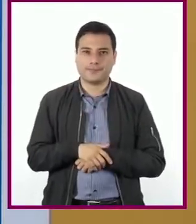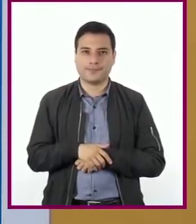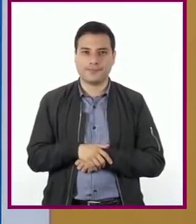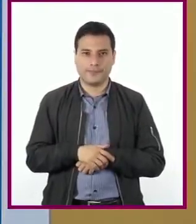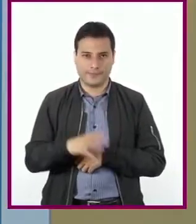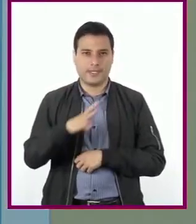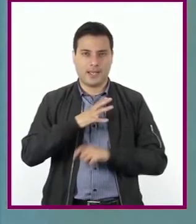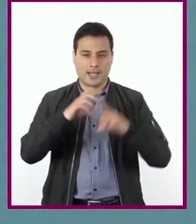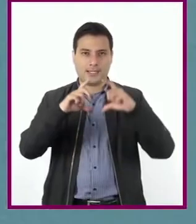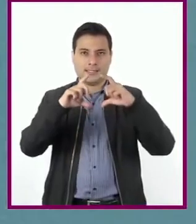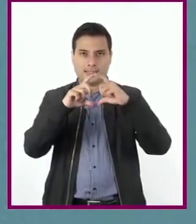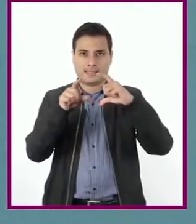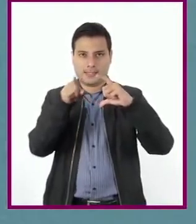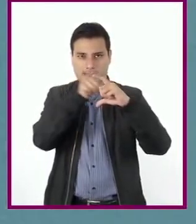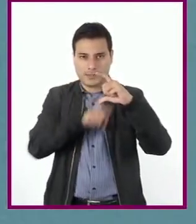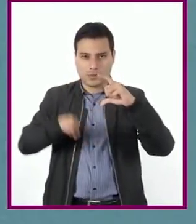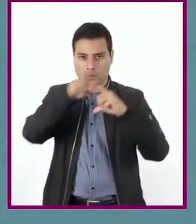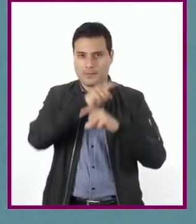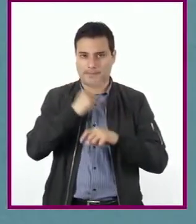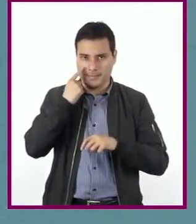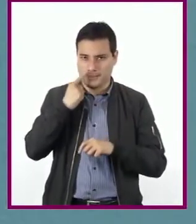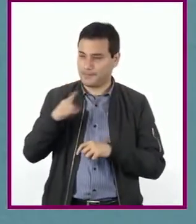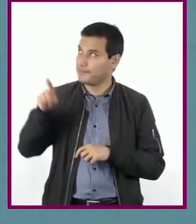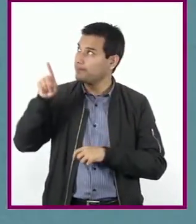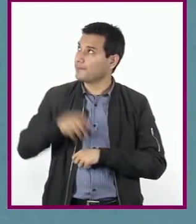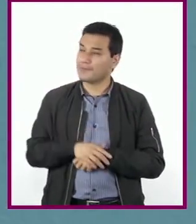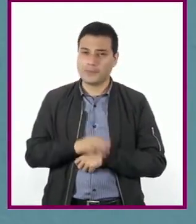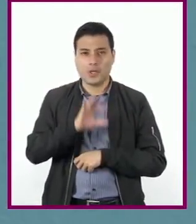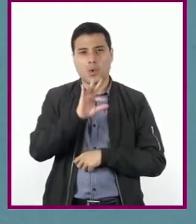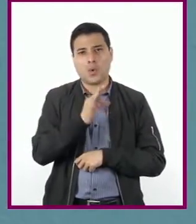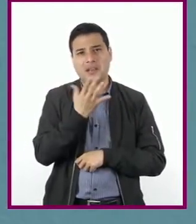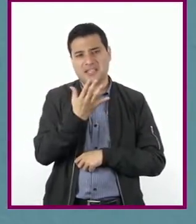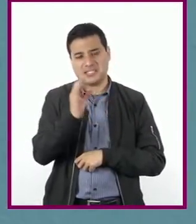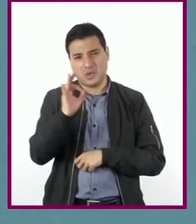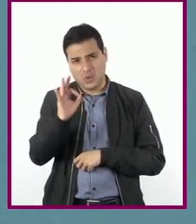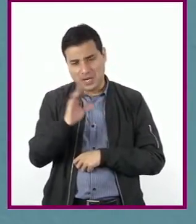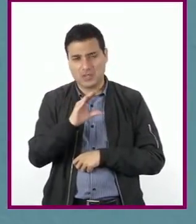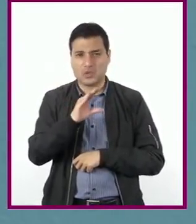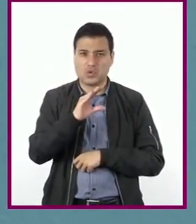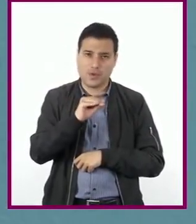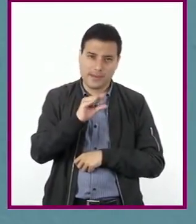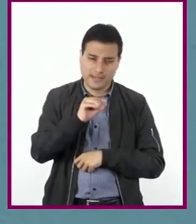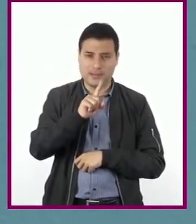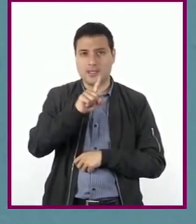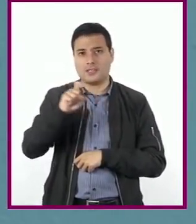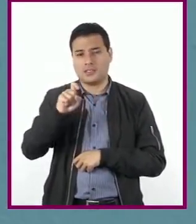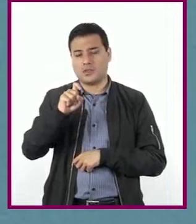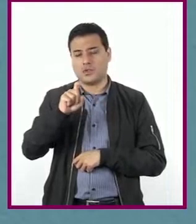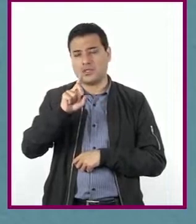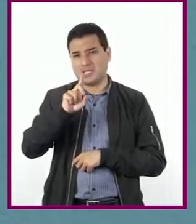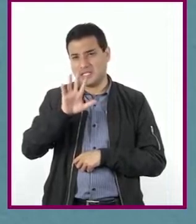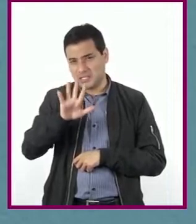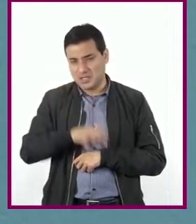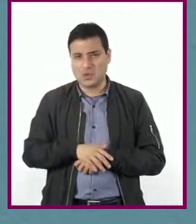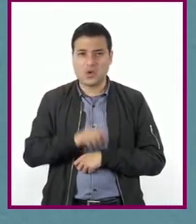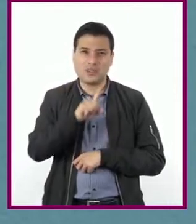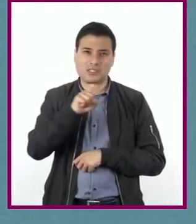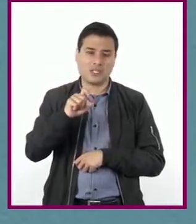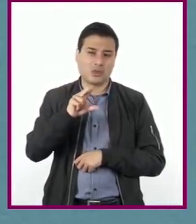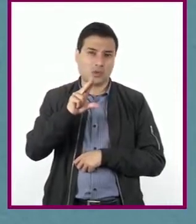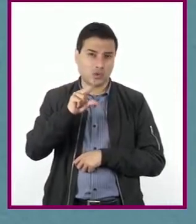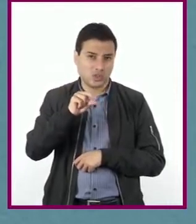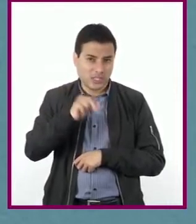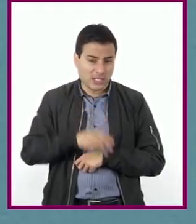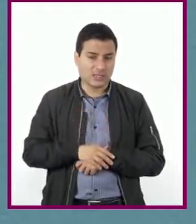círculo al que se le señalan los siguientes grados: 45, 90, 135 grados, 180